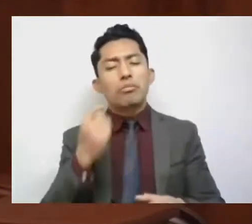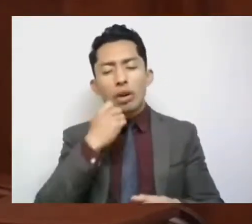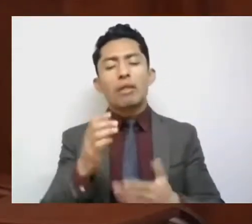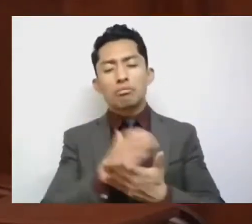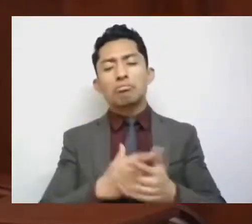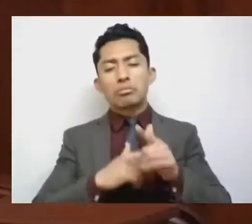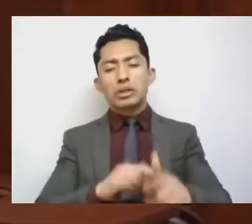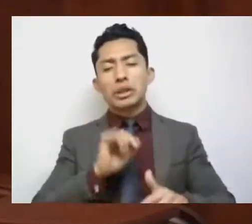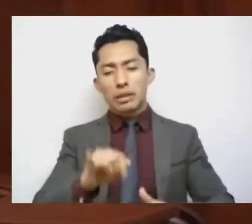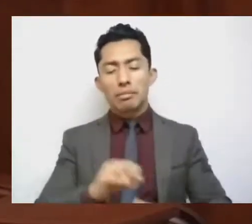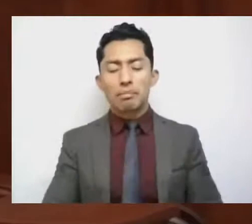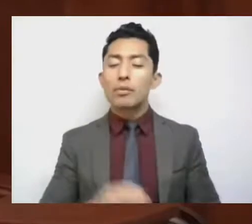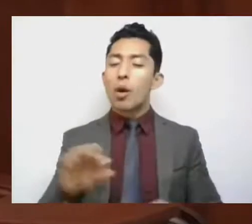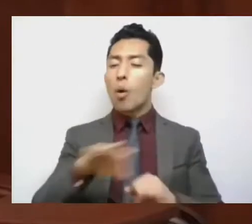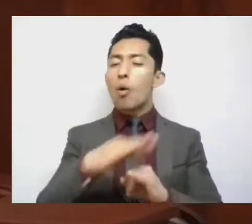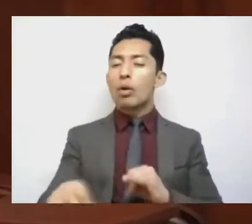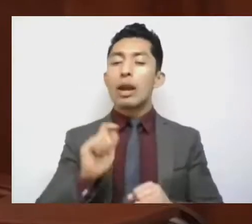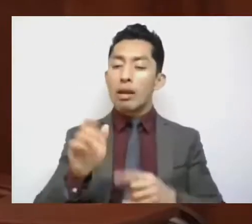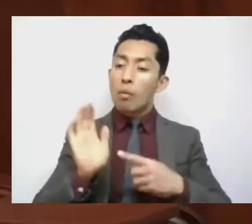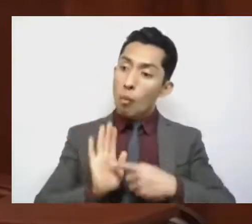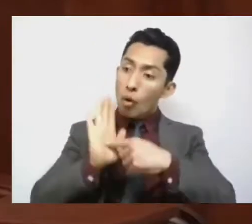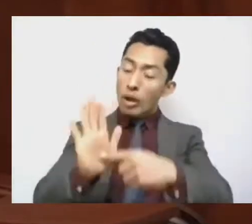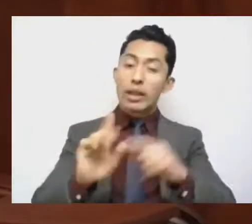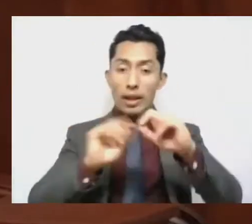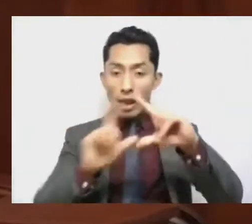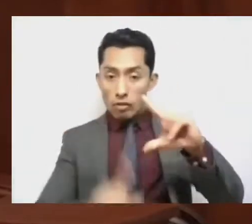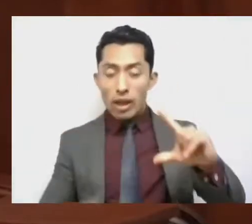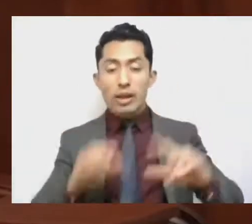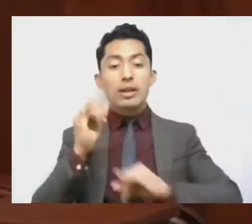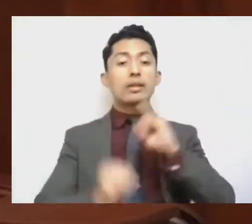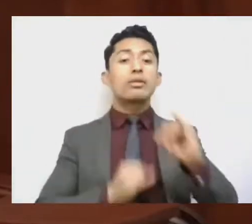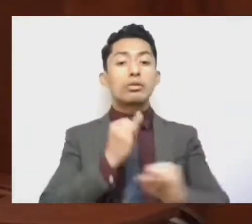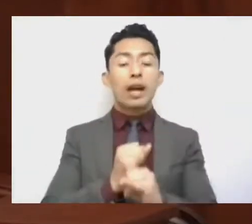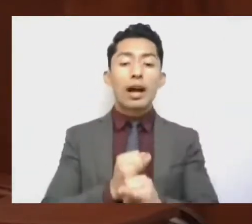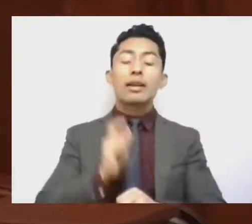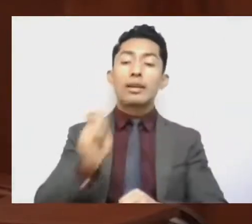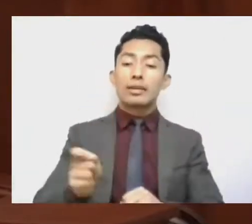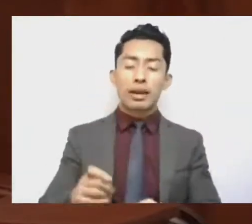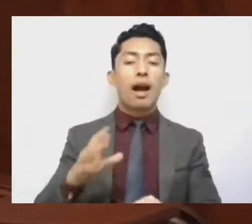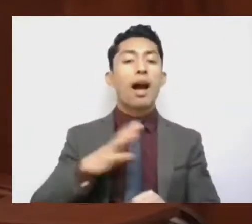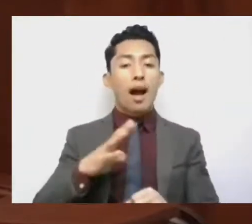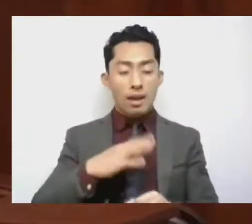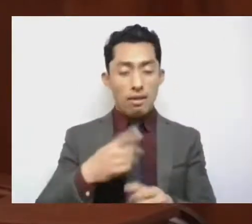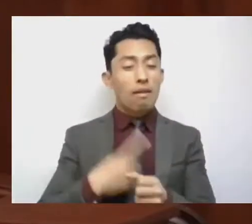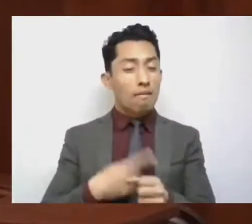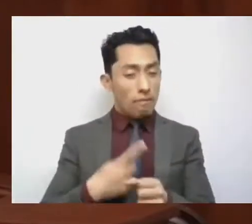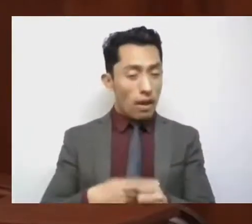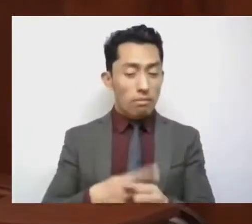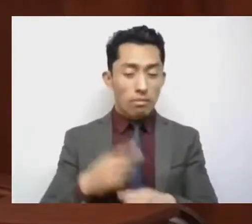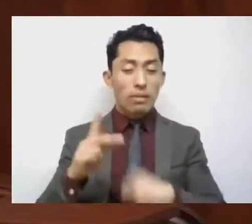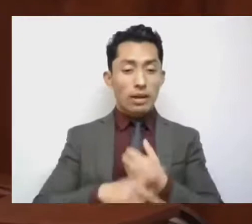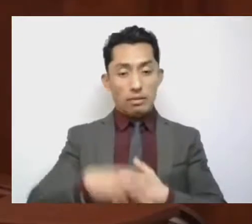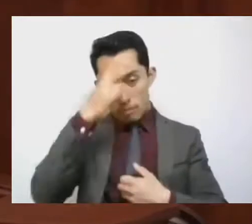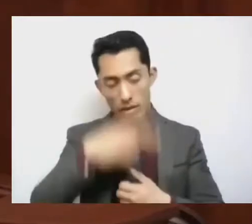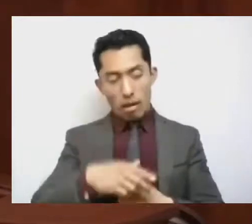último, dar visibilidad a nivel nacional e internacional de la carga de la enfermedad en nuestro país,